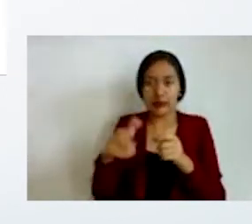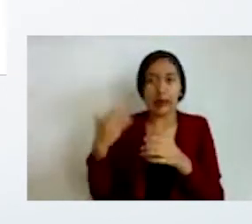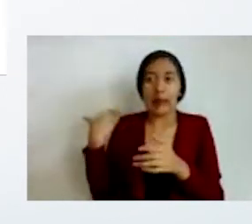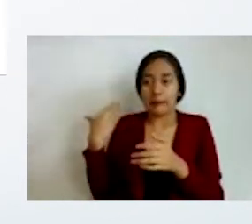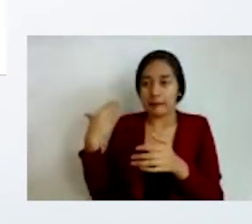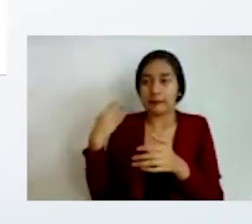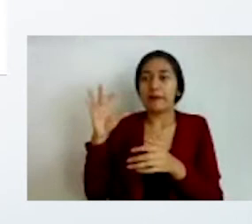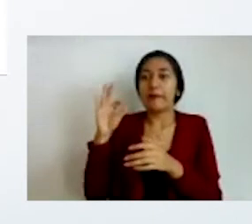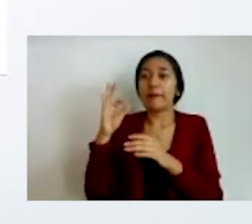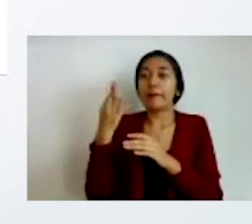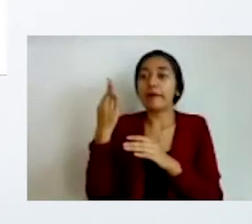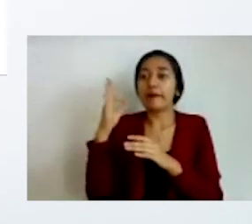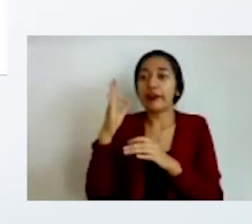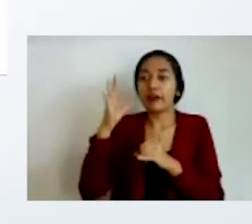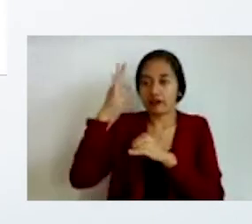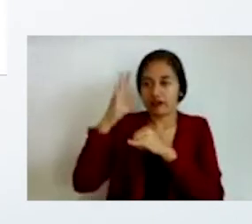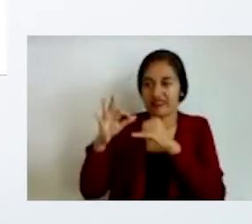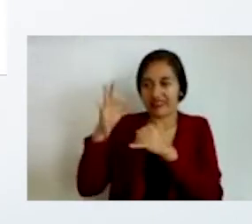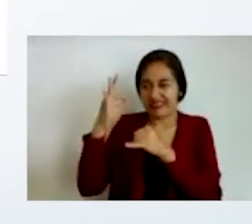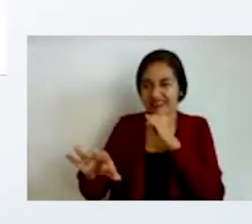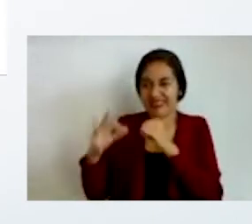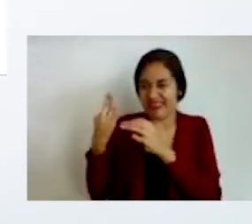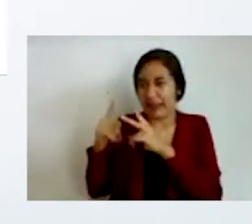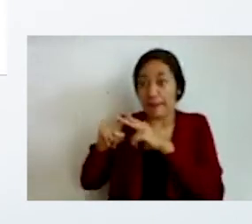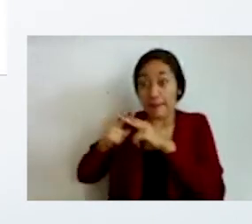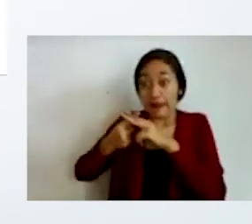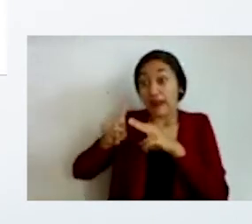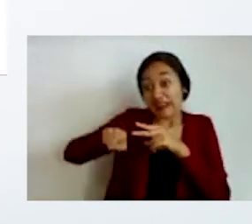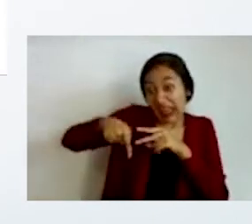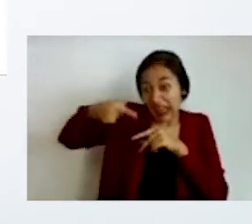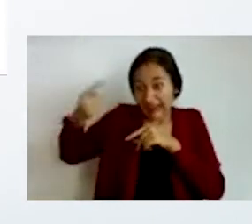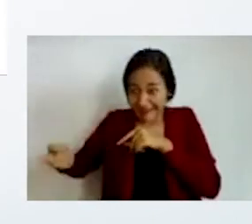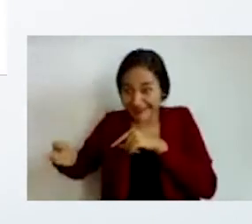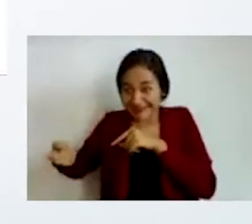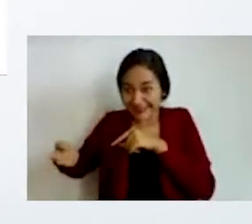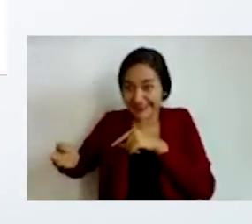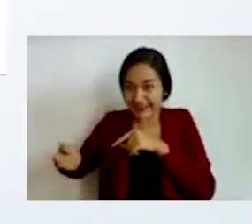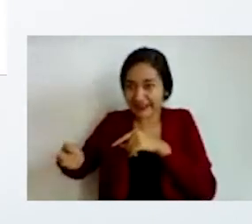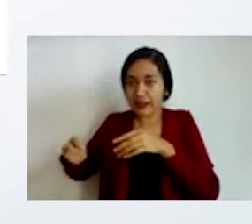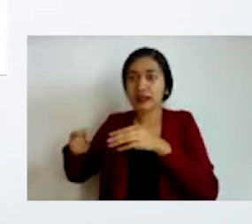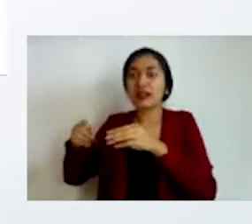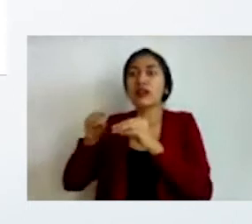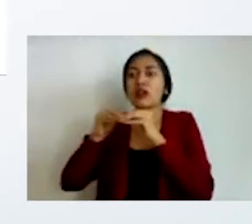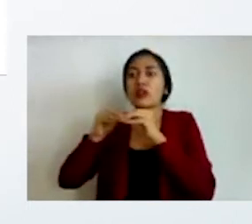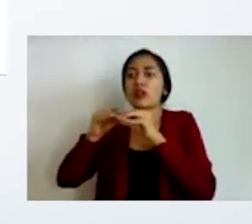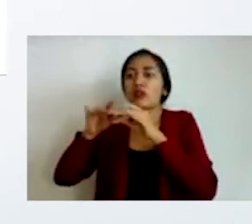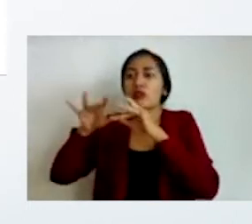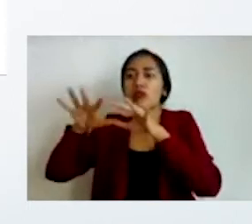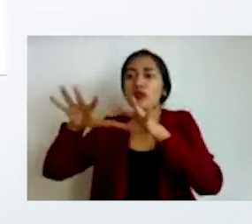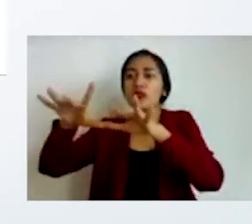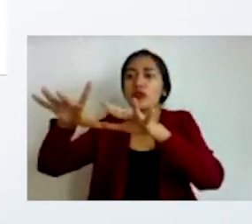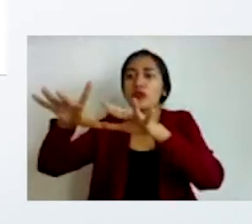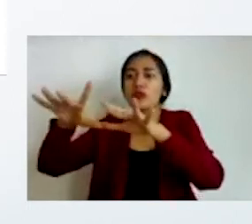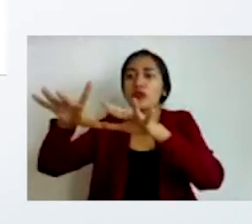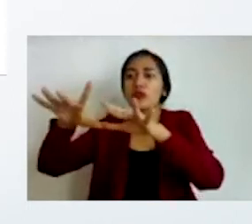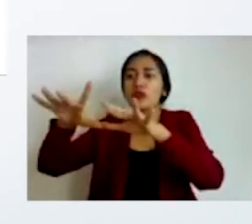del lado izquierdo. La del lado derecho es la distribución de casos según su origen, ya ha entrado